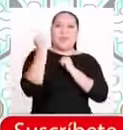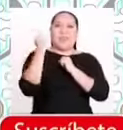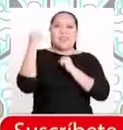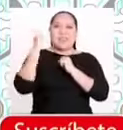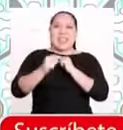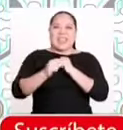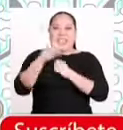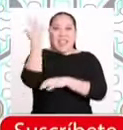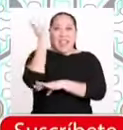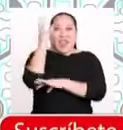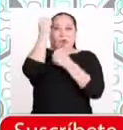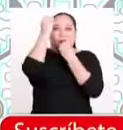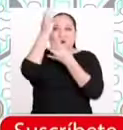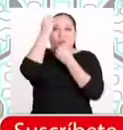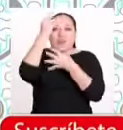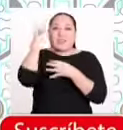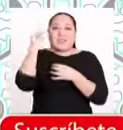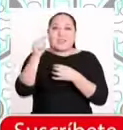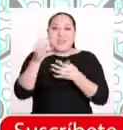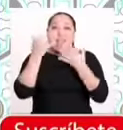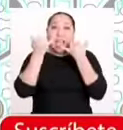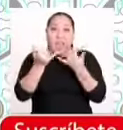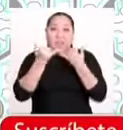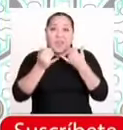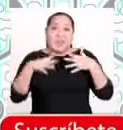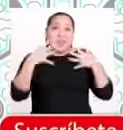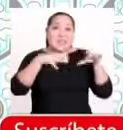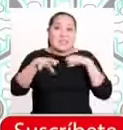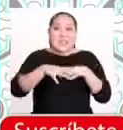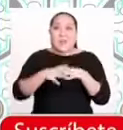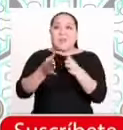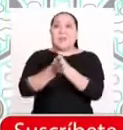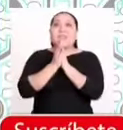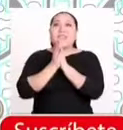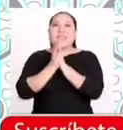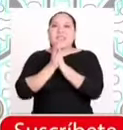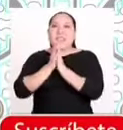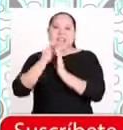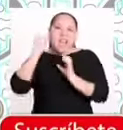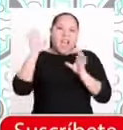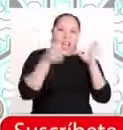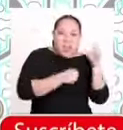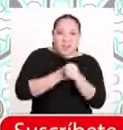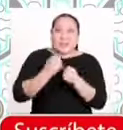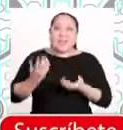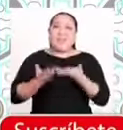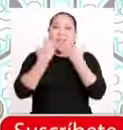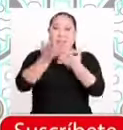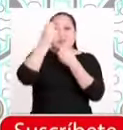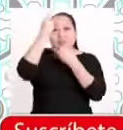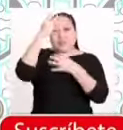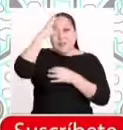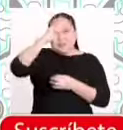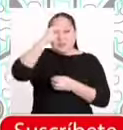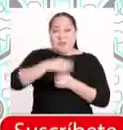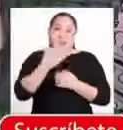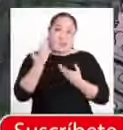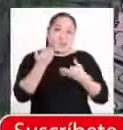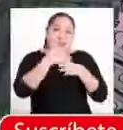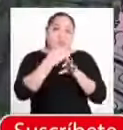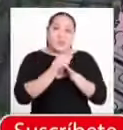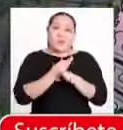árbol de la información. Lo que podemos hacer ahora es pedirle a Decau que nos ayude a darles la información a los chicos de alguna